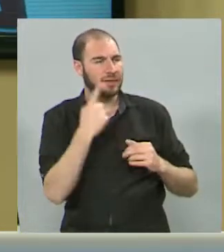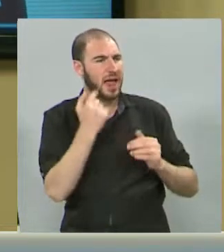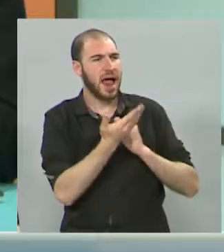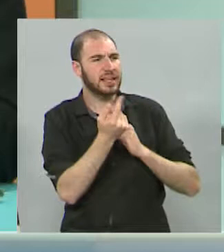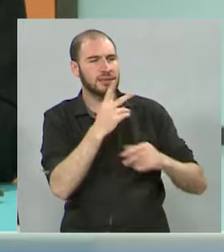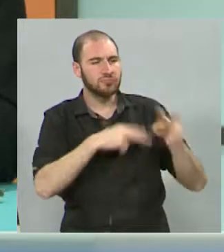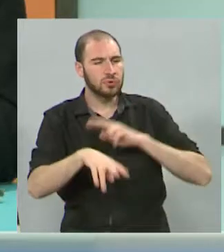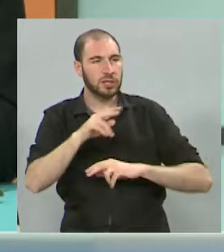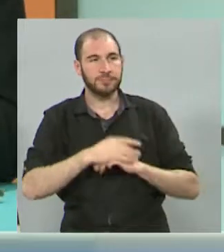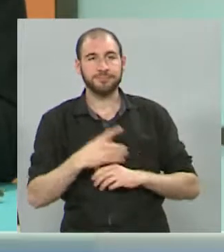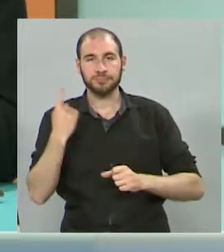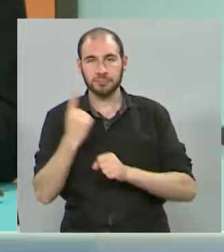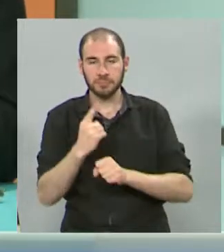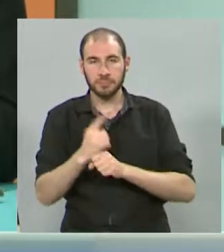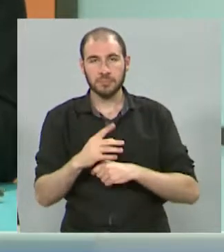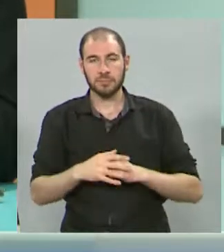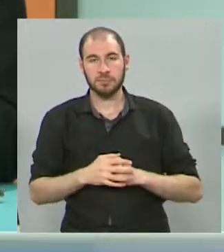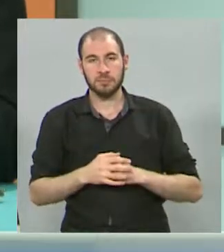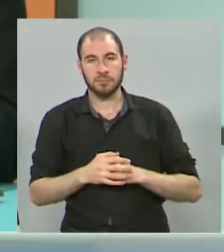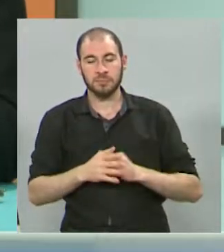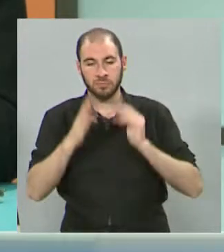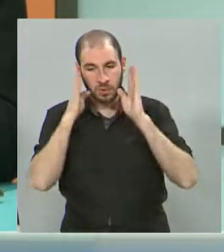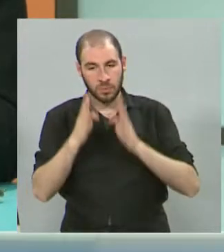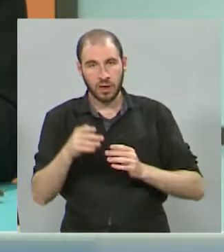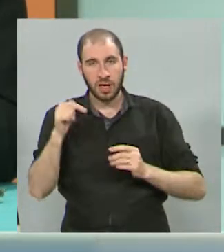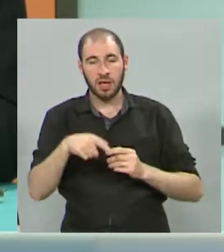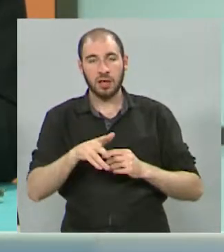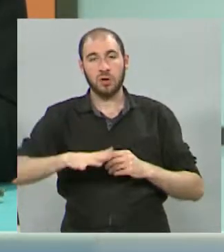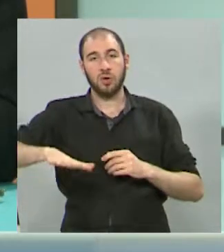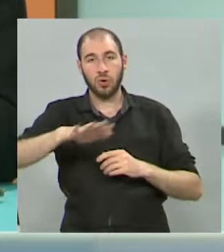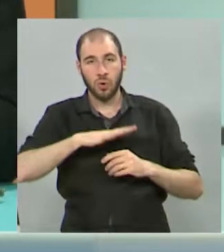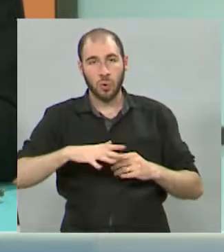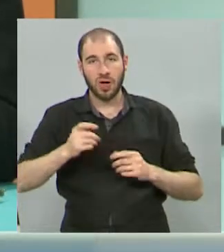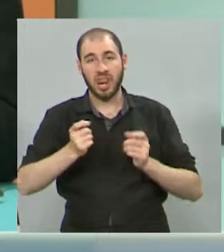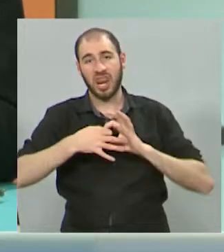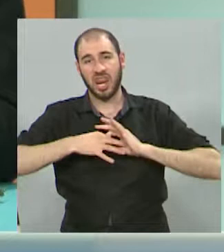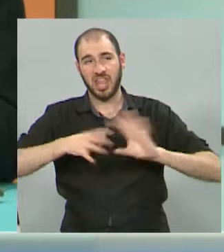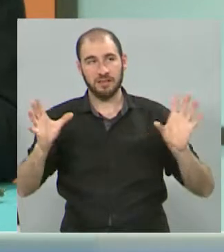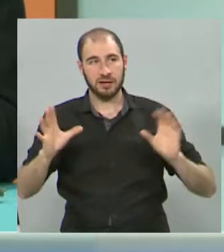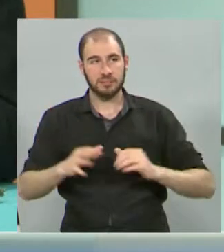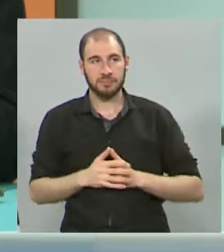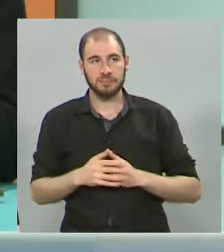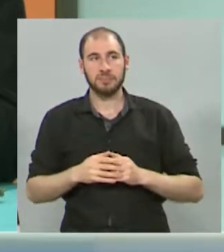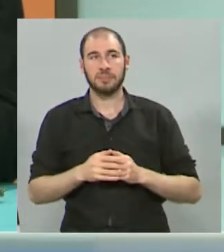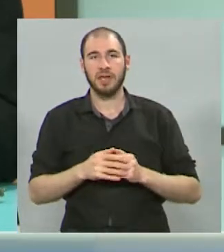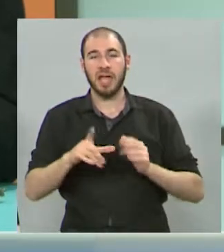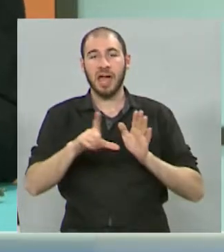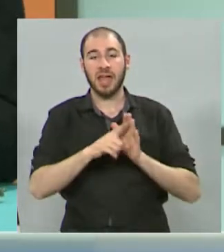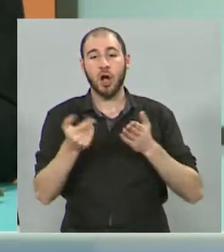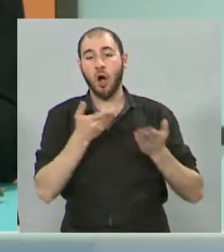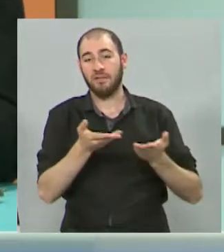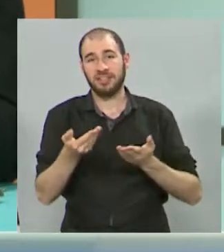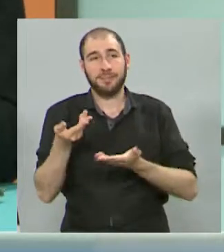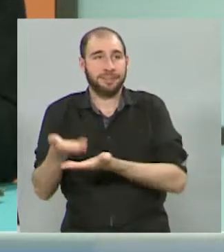alquiler? Primero y principal, hay que tener en cuenta que es un mercado sumamente libre. Se rige por la ley de la oferta